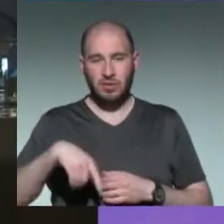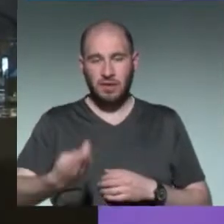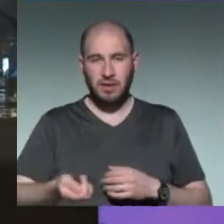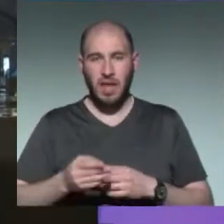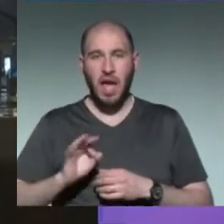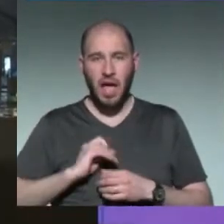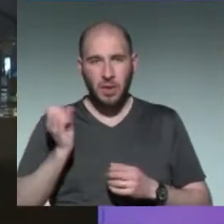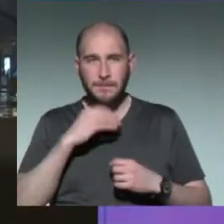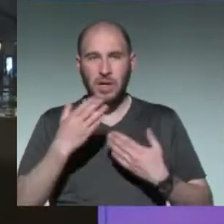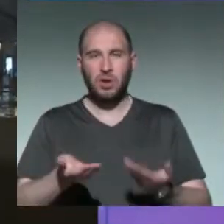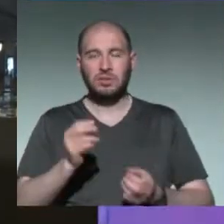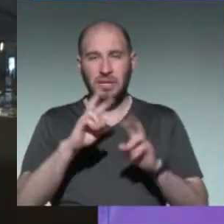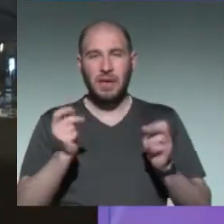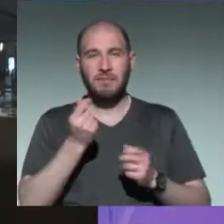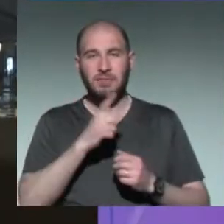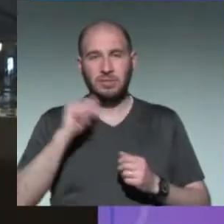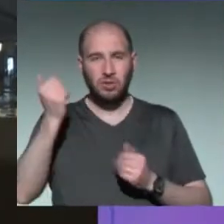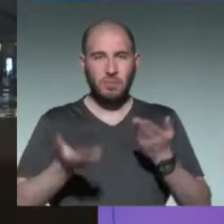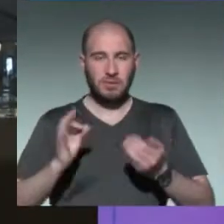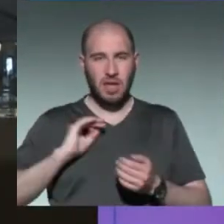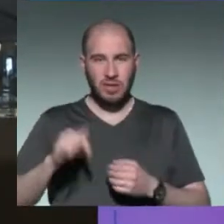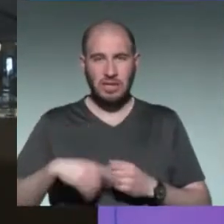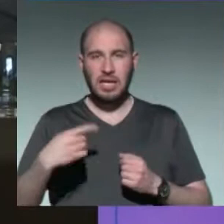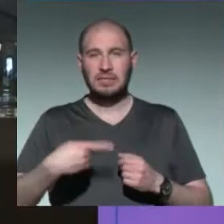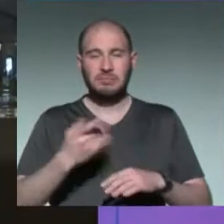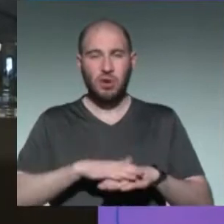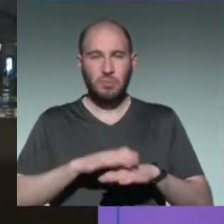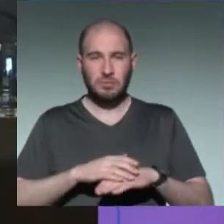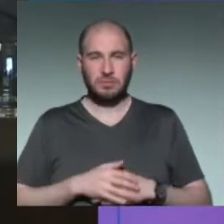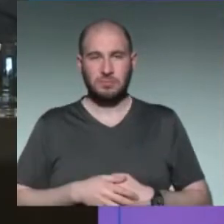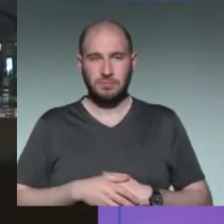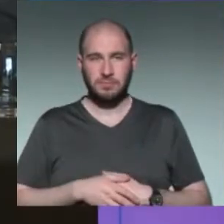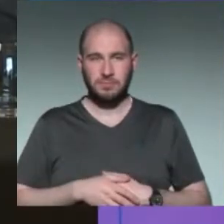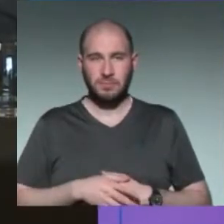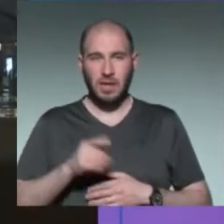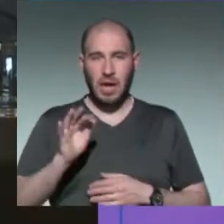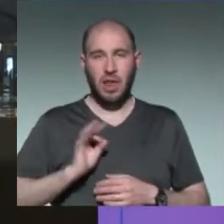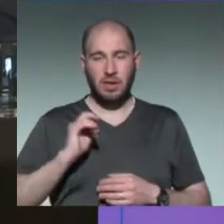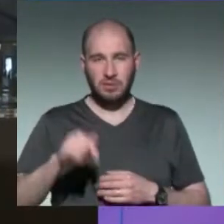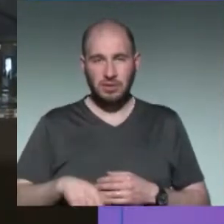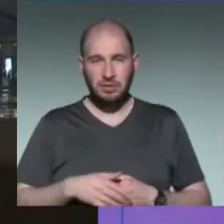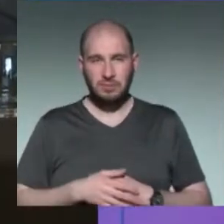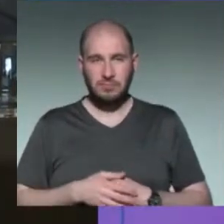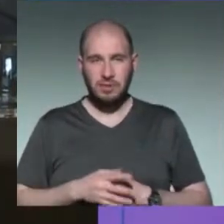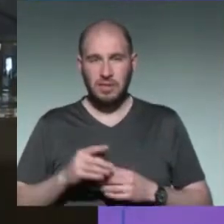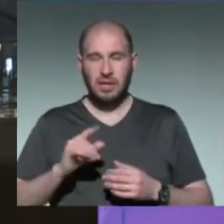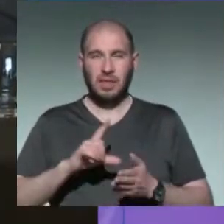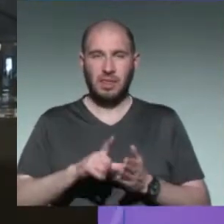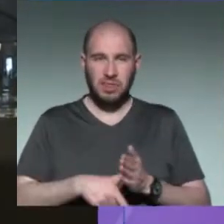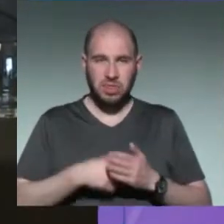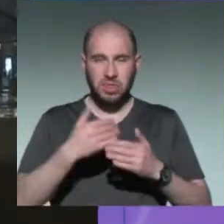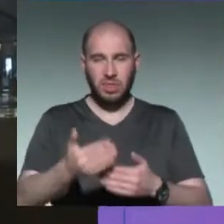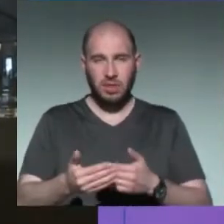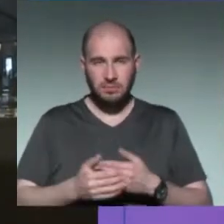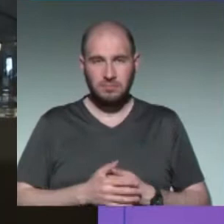año mucho mejor en términos de inflación que este año y siempre comprometidos, ahora con un año de retraso, a ir